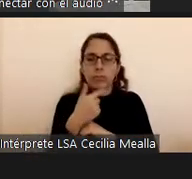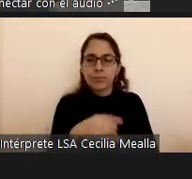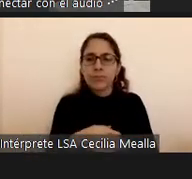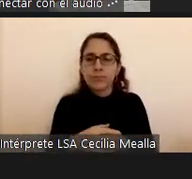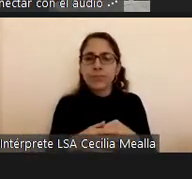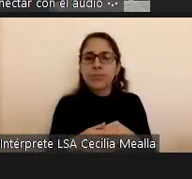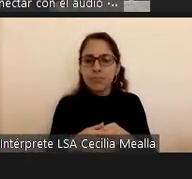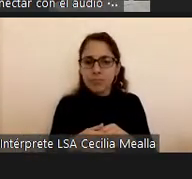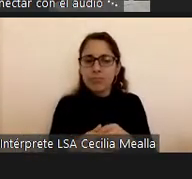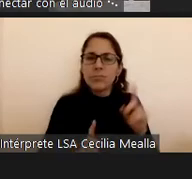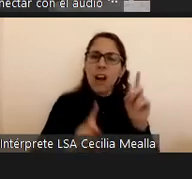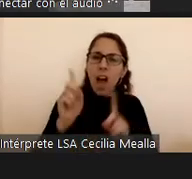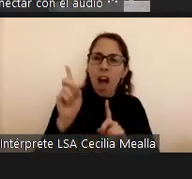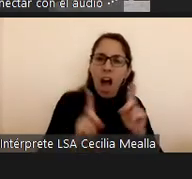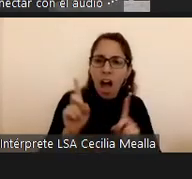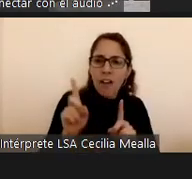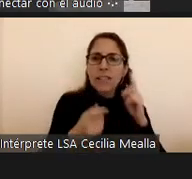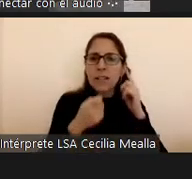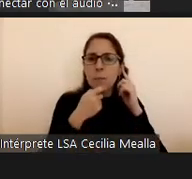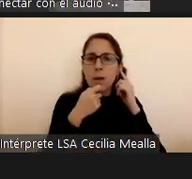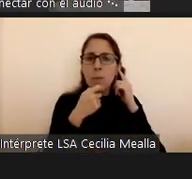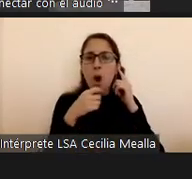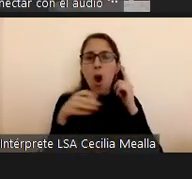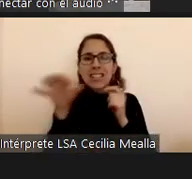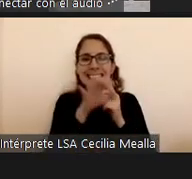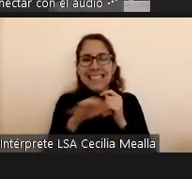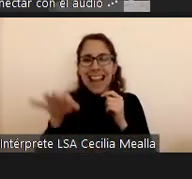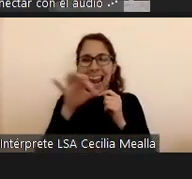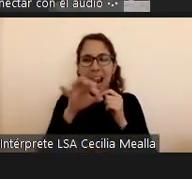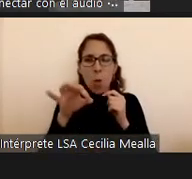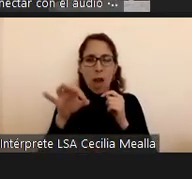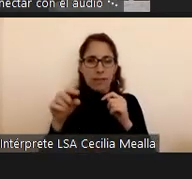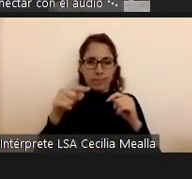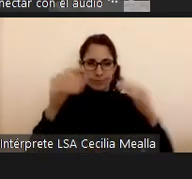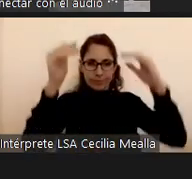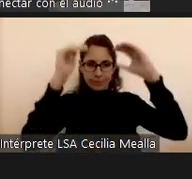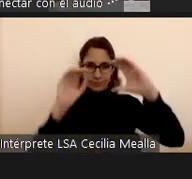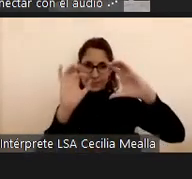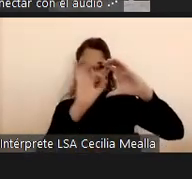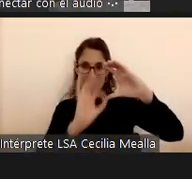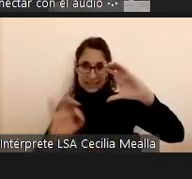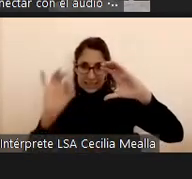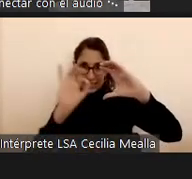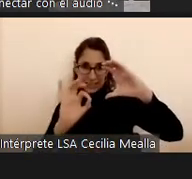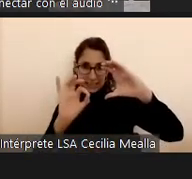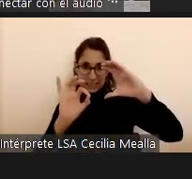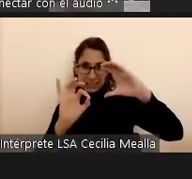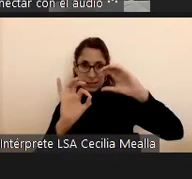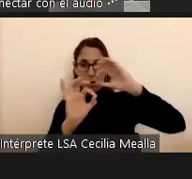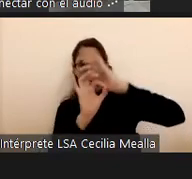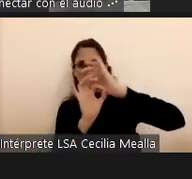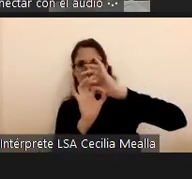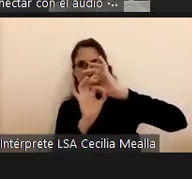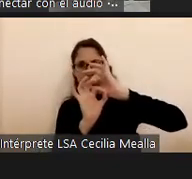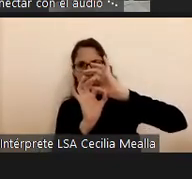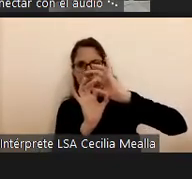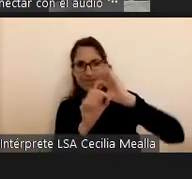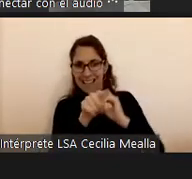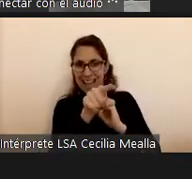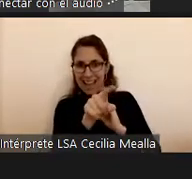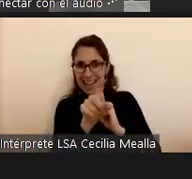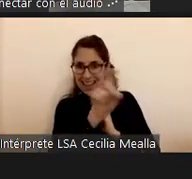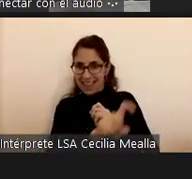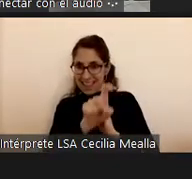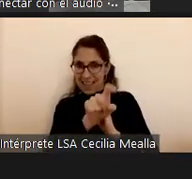células, por ejemplo, esta de por acá que está más abajo medio tapada, puede llegar a ser una célula, un